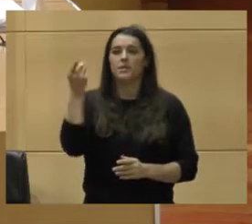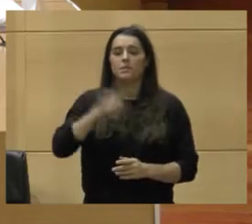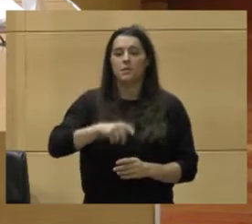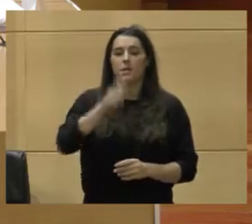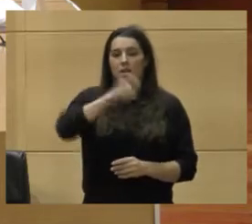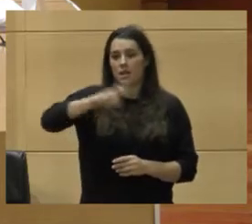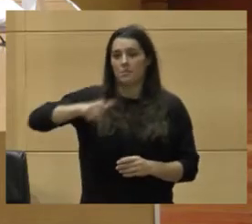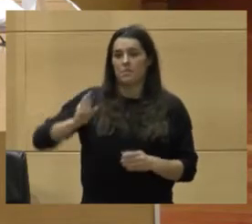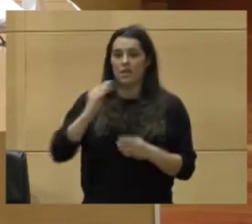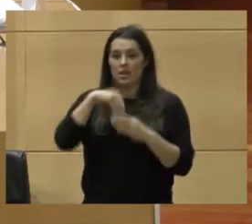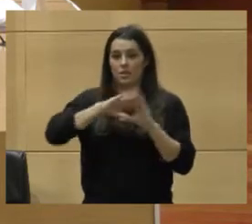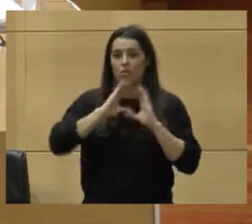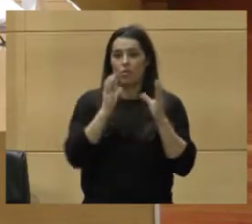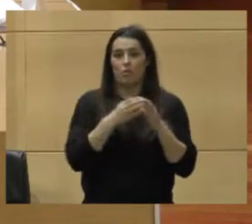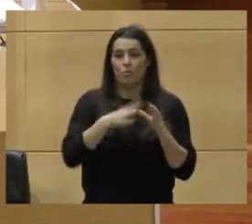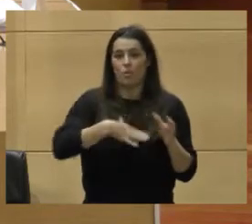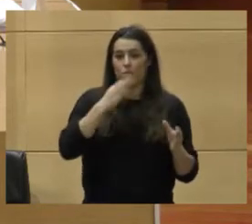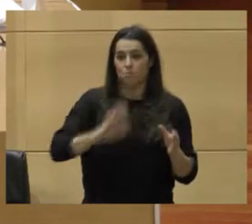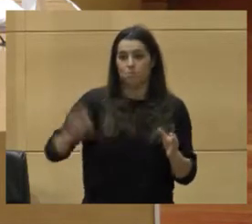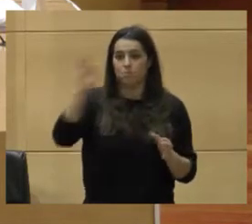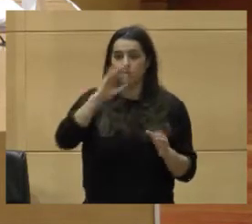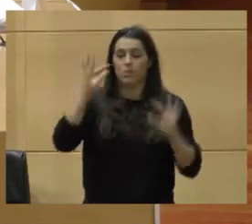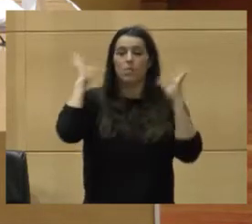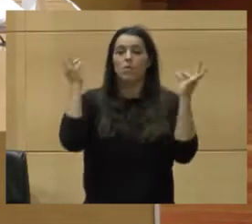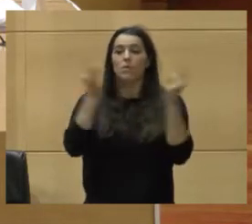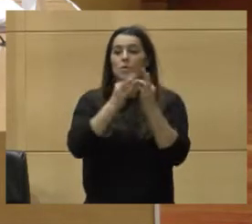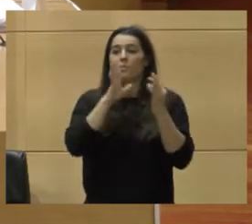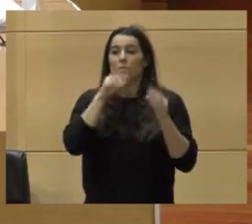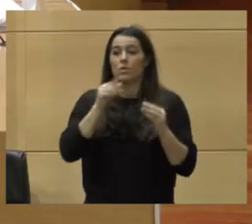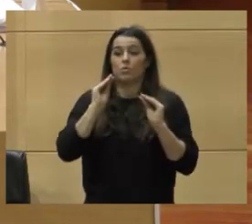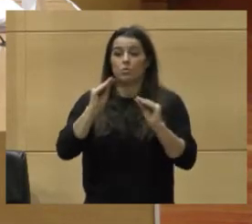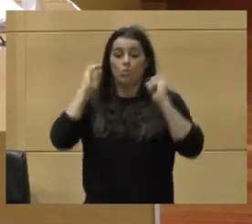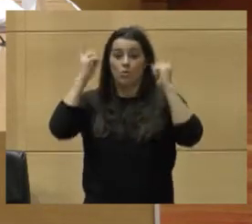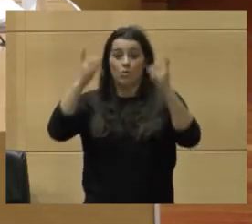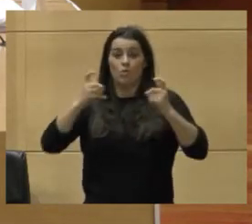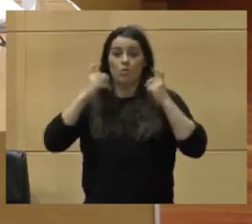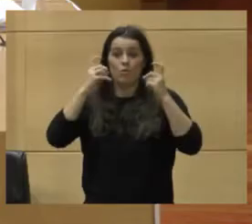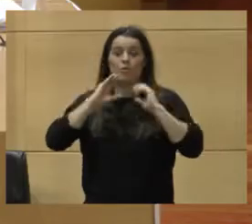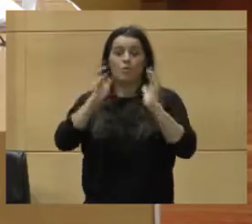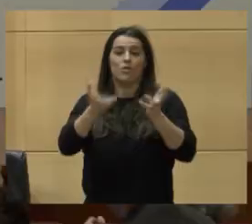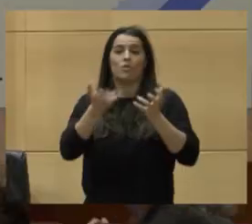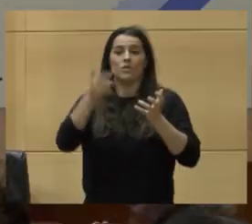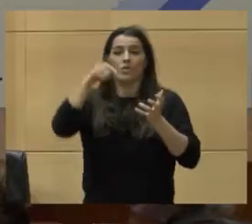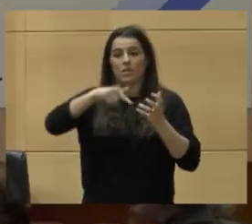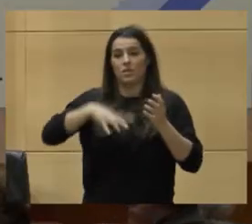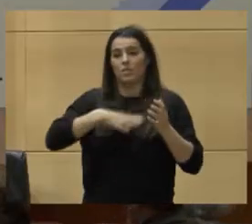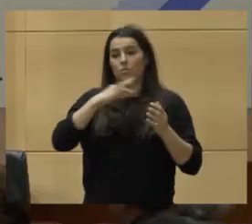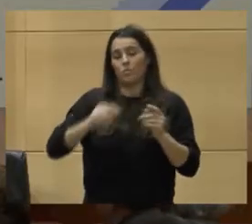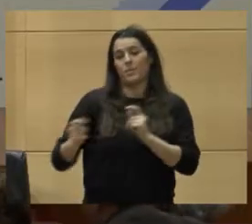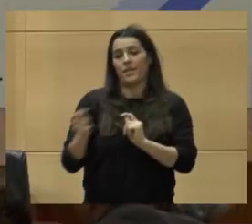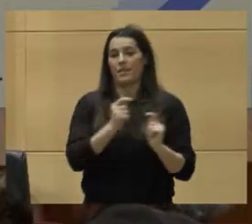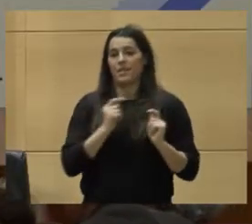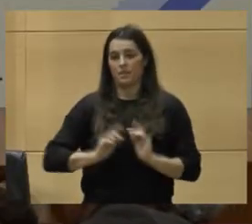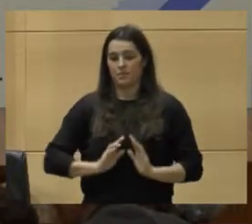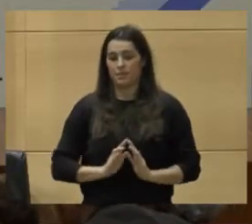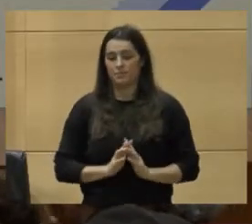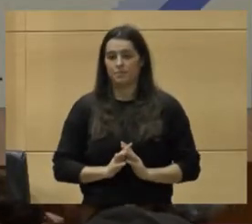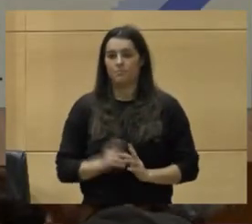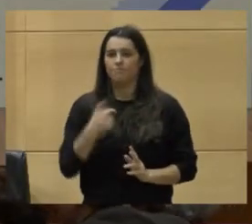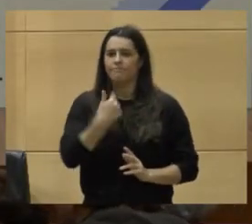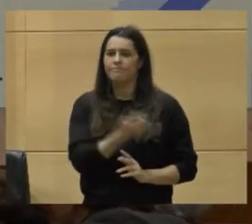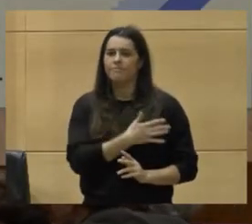que han hecho posible que podamos estar aquí con su esfuerzo y que hace posible además que hoy te estemos debatiendo aquí porque yo quiero reivindicar